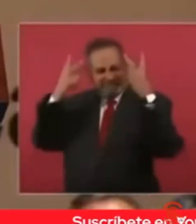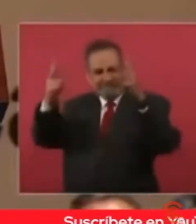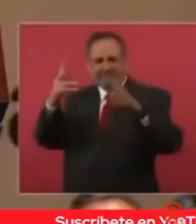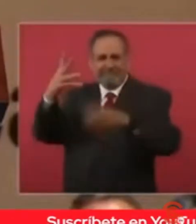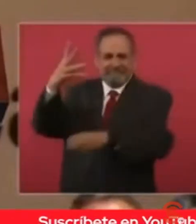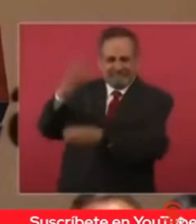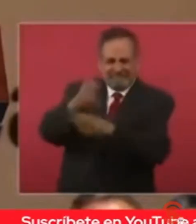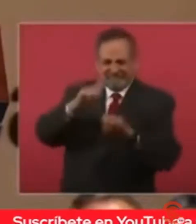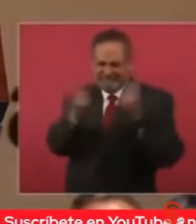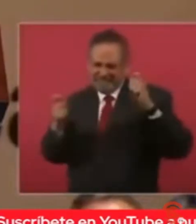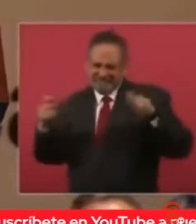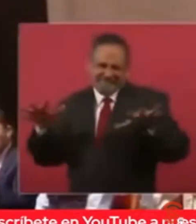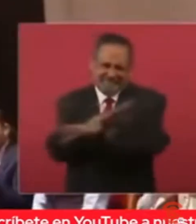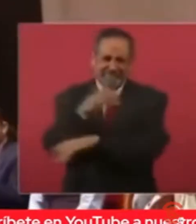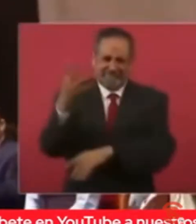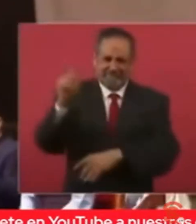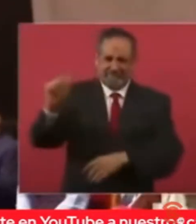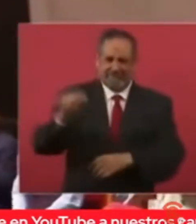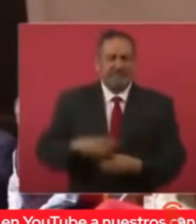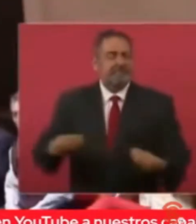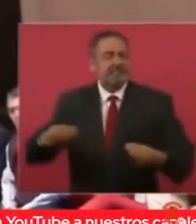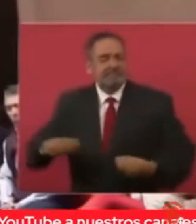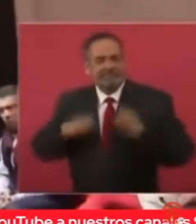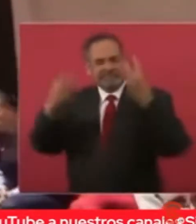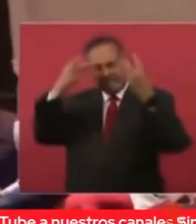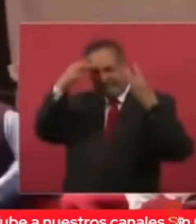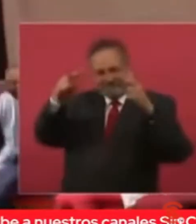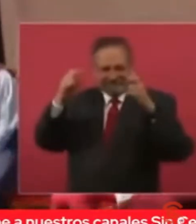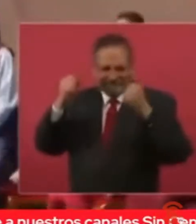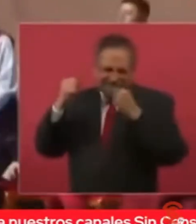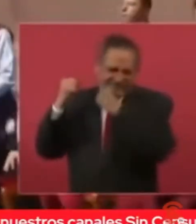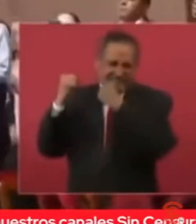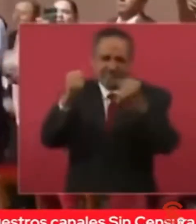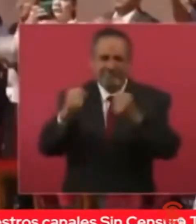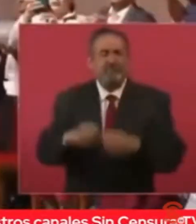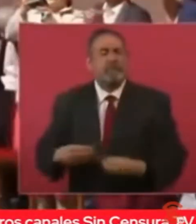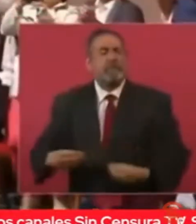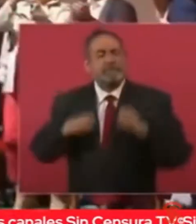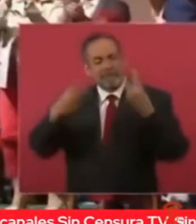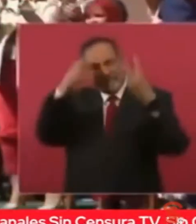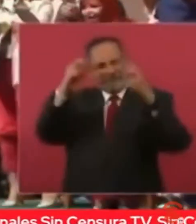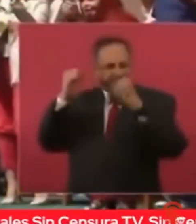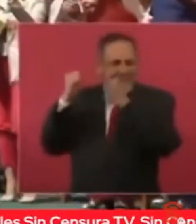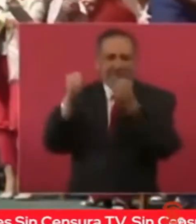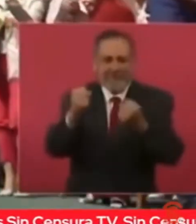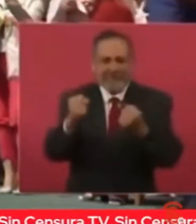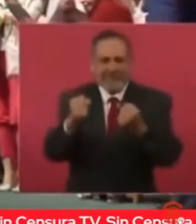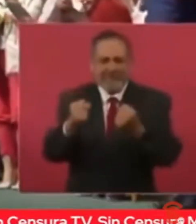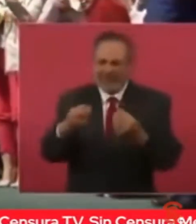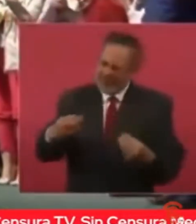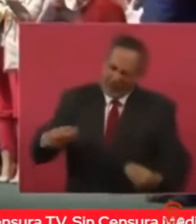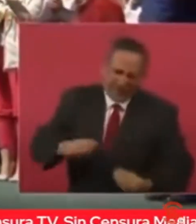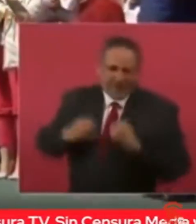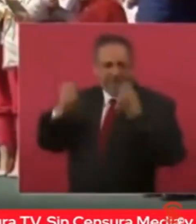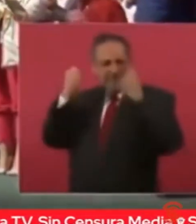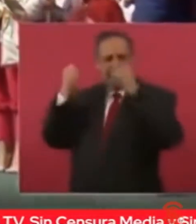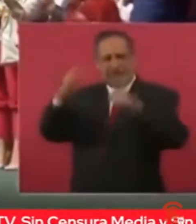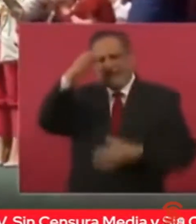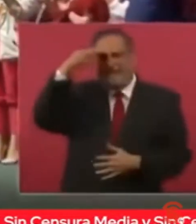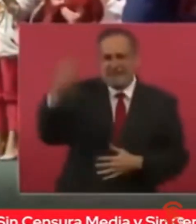transformación! ¡Viva México! ¡Viva México! ¡Viva México!